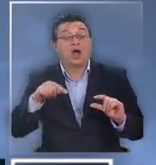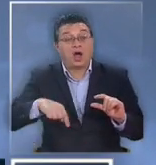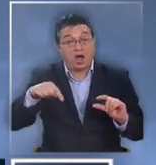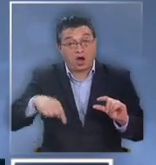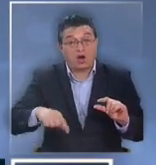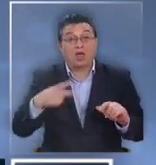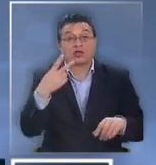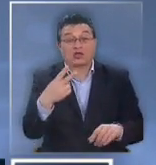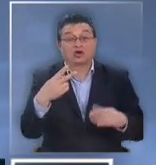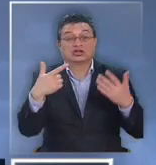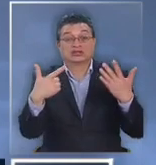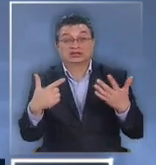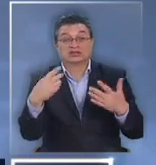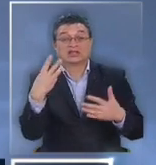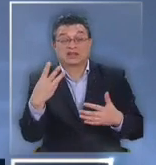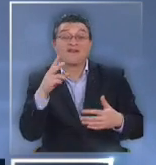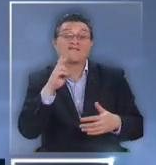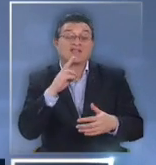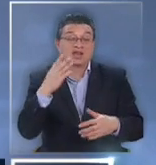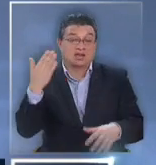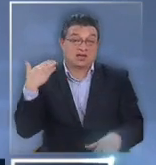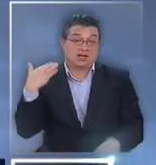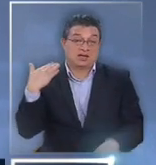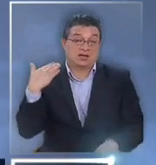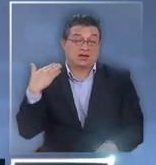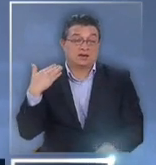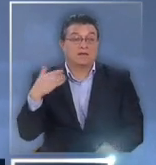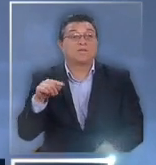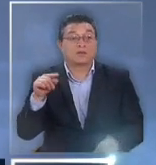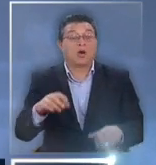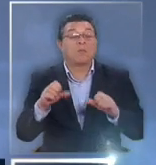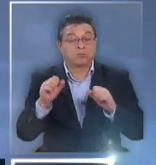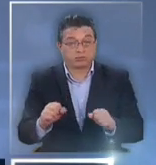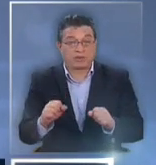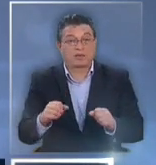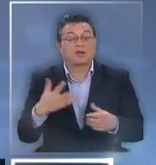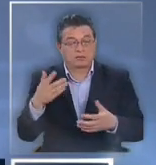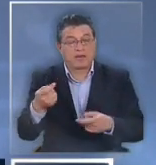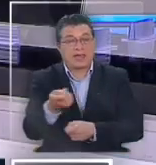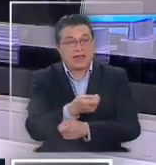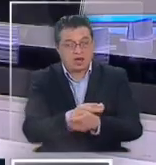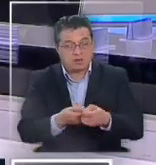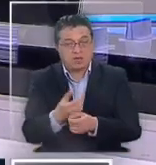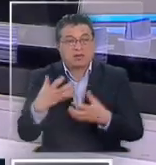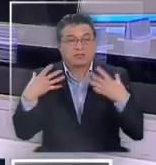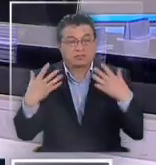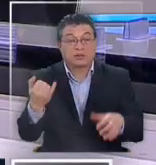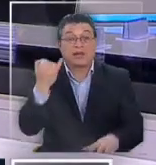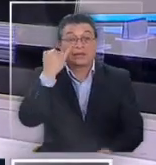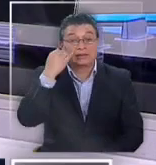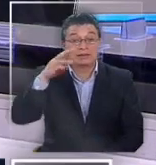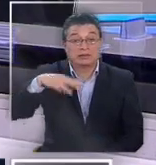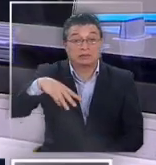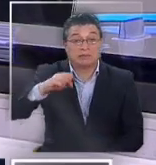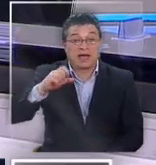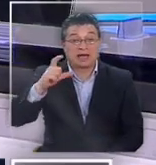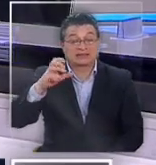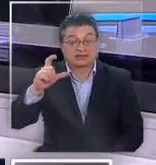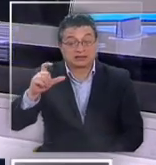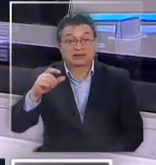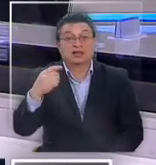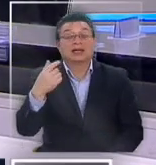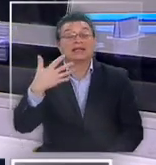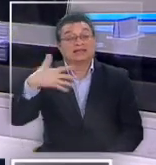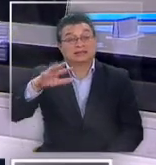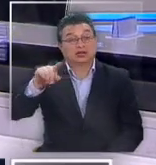273 el viernes y para poder seguir tirando de la economía porque vivimos un imacec que cayó 15,3 pero y me